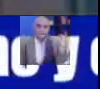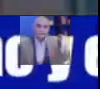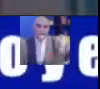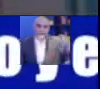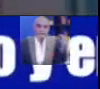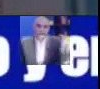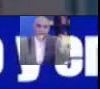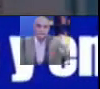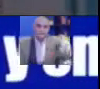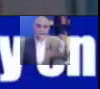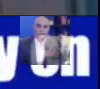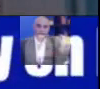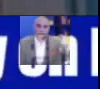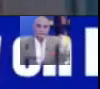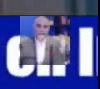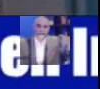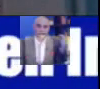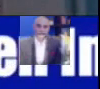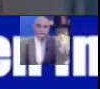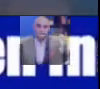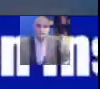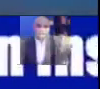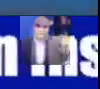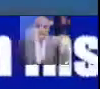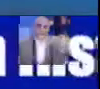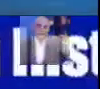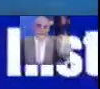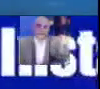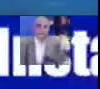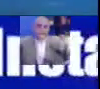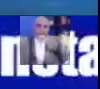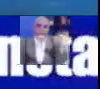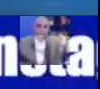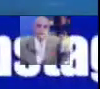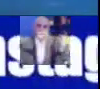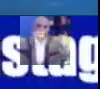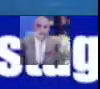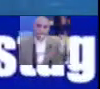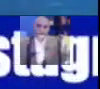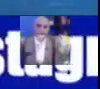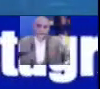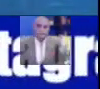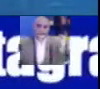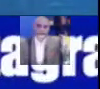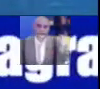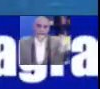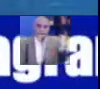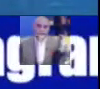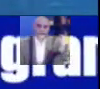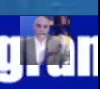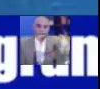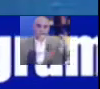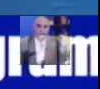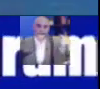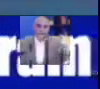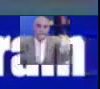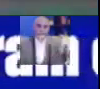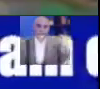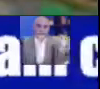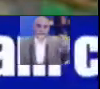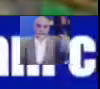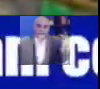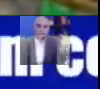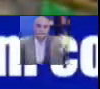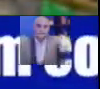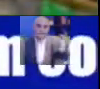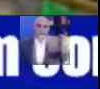electorales más caros del mundo. Que haya, también se propone como punto número 9, diría yo, reducción de los